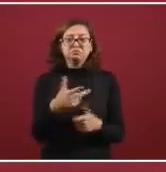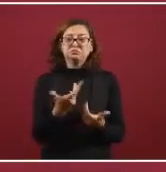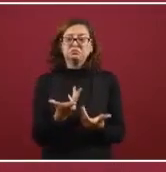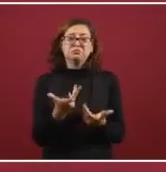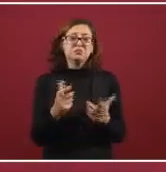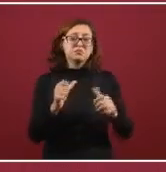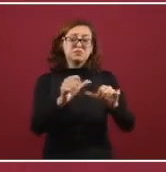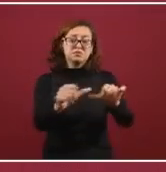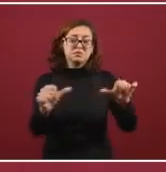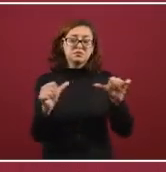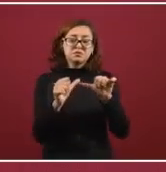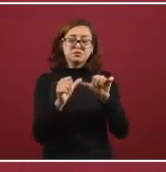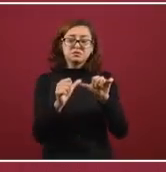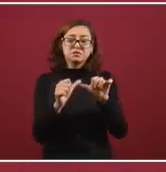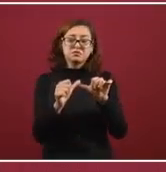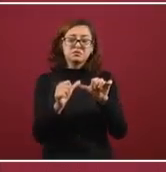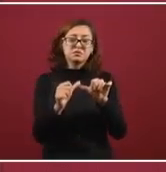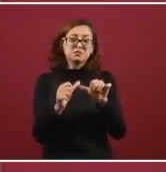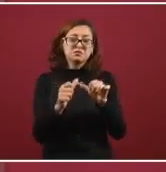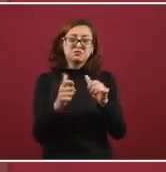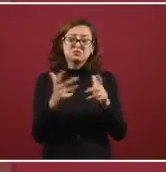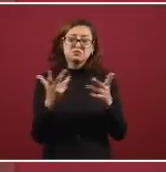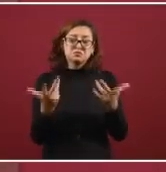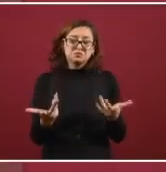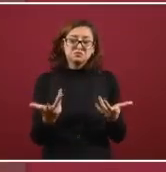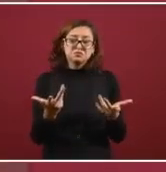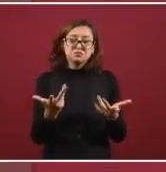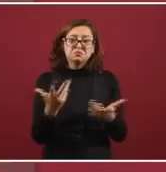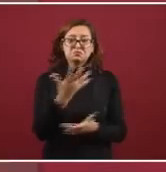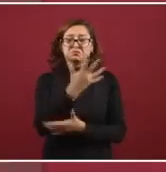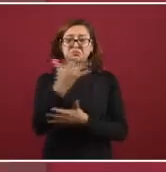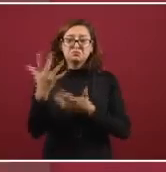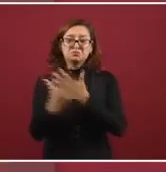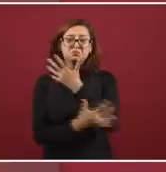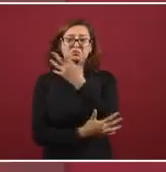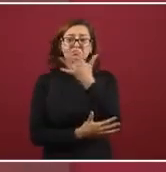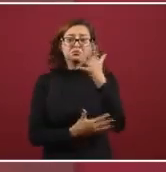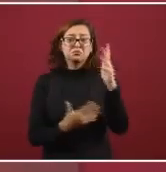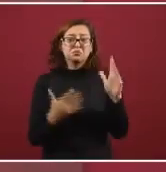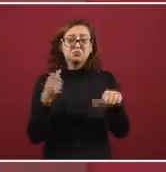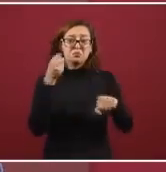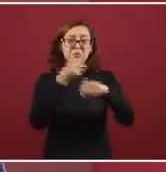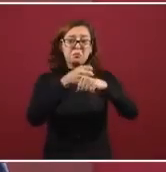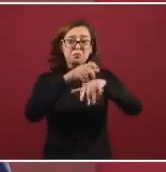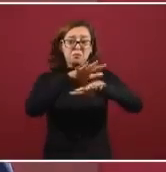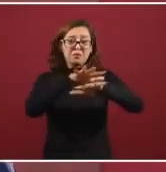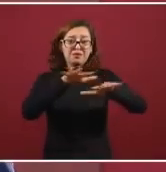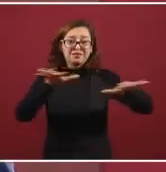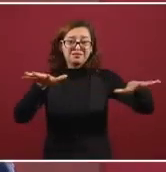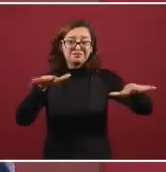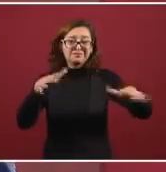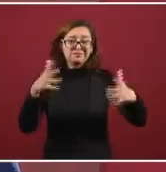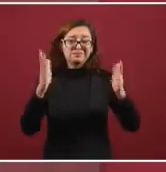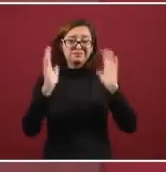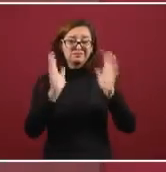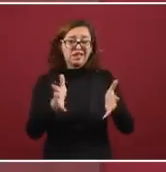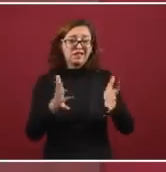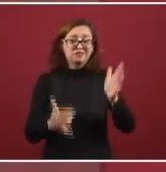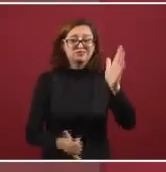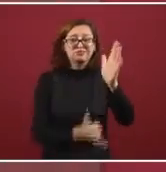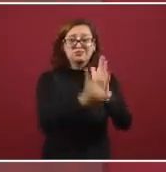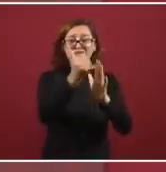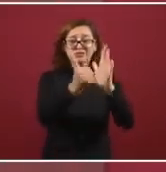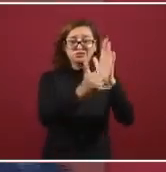decir, términos ecológicos o de medio ambiente, ya impactada. Es decir, no